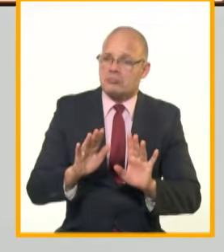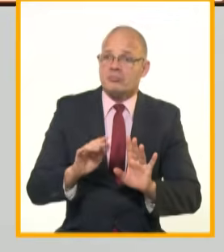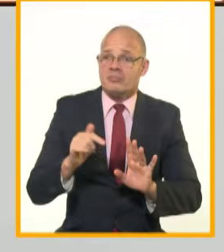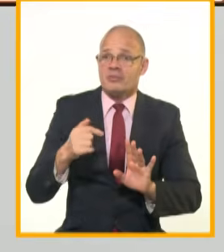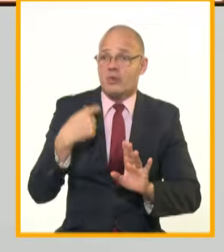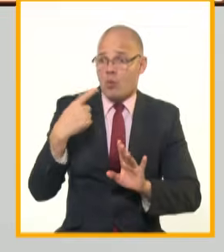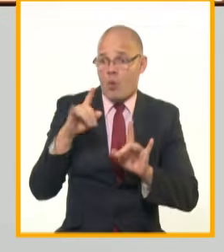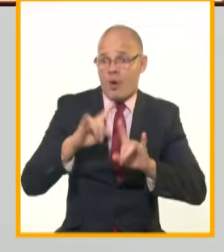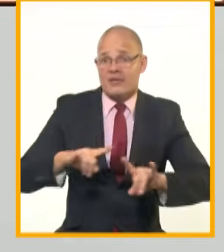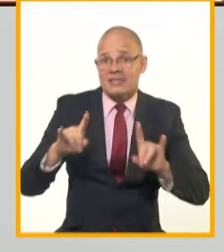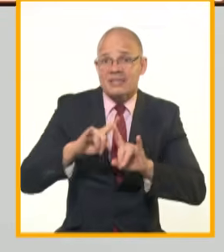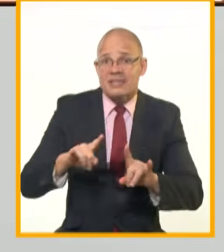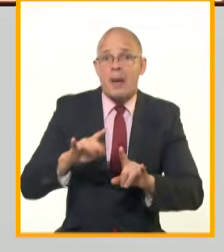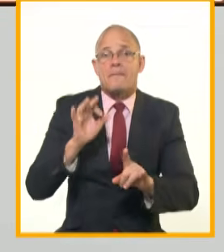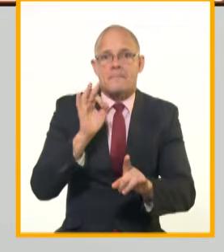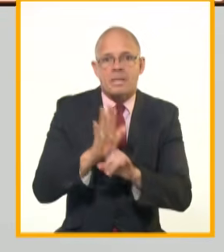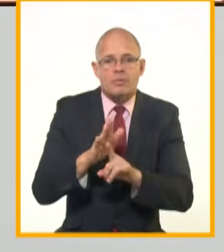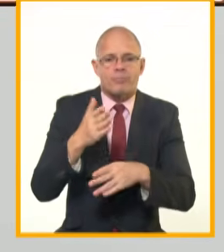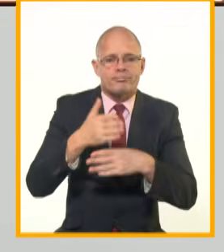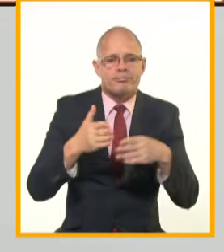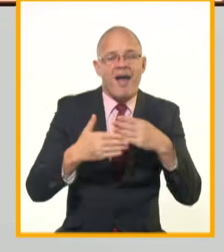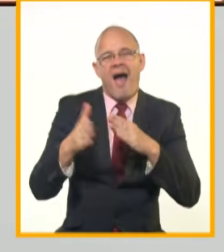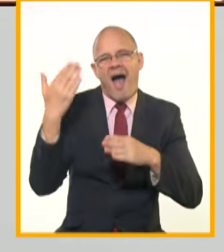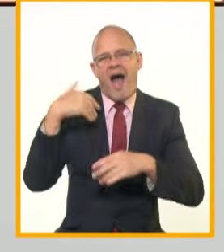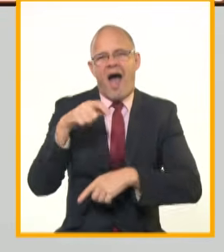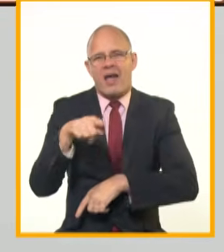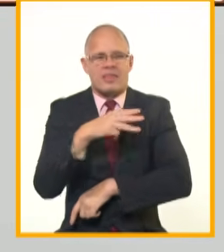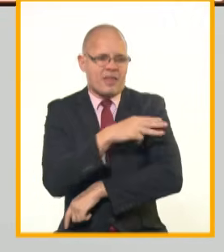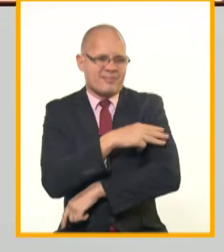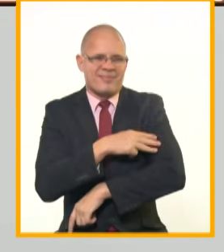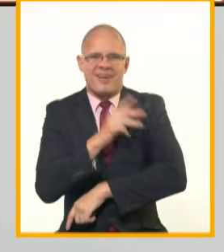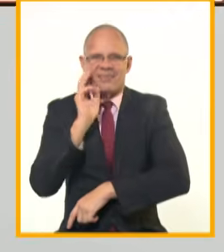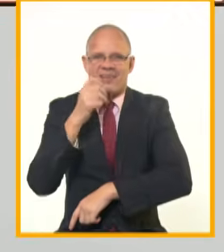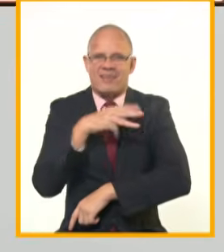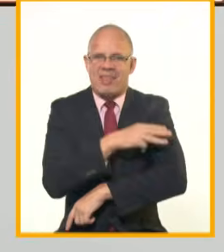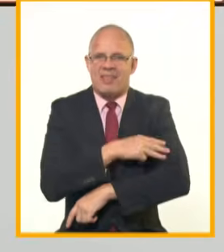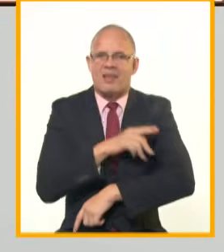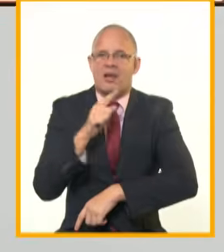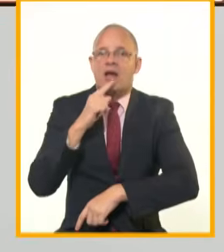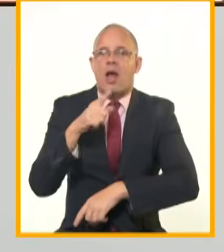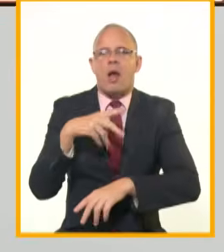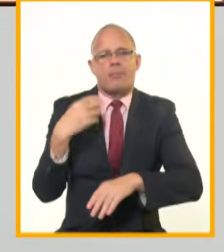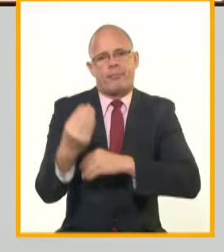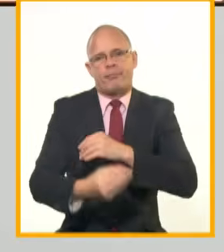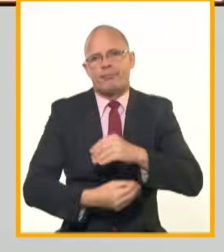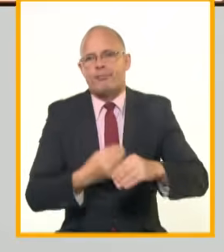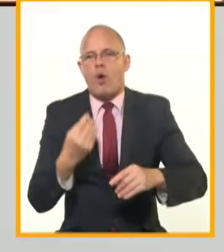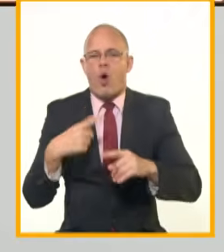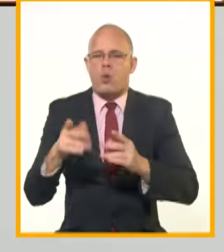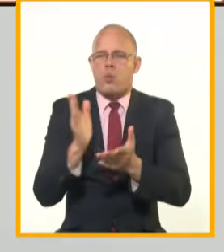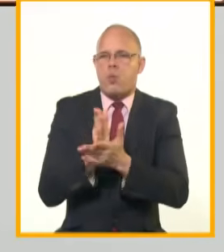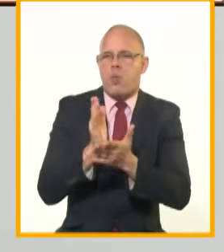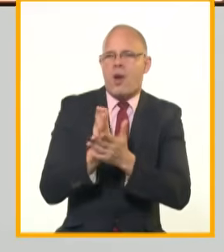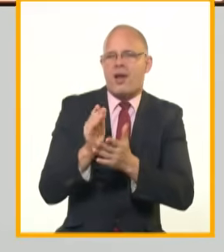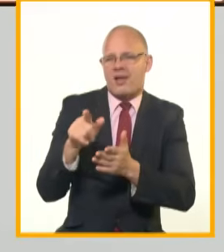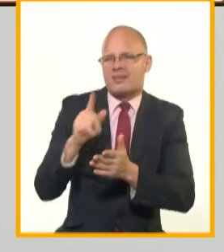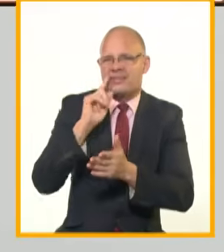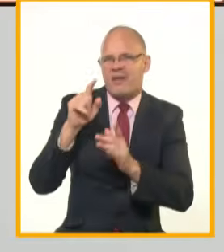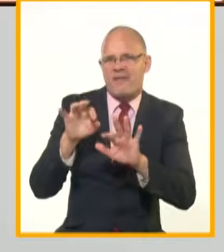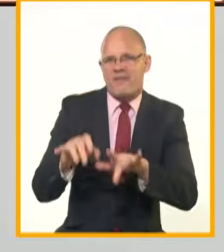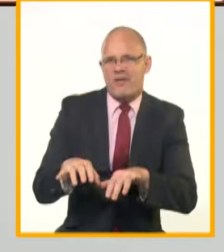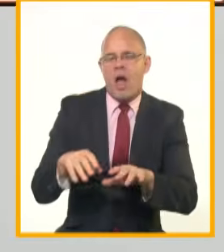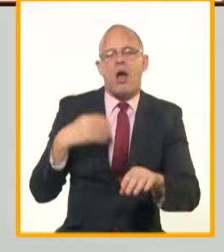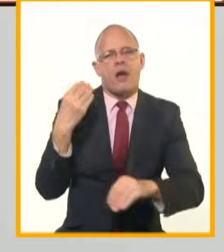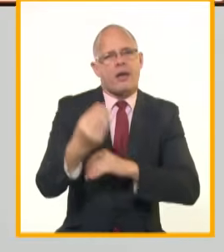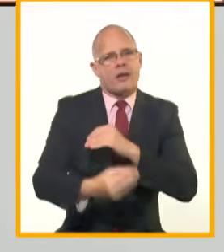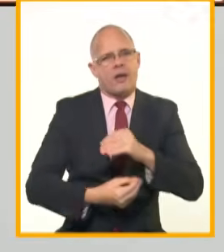hubo que adaptar un politécnico, una escuela de ciencias informáticas, pero ya la universidad hoy es